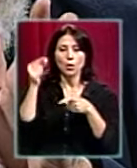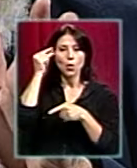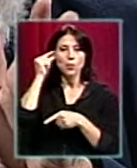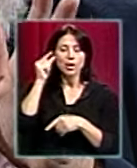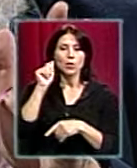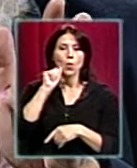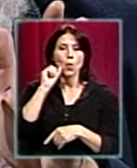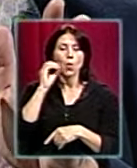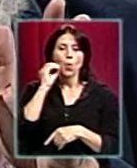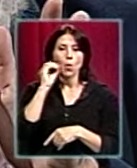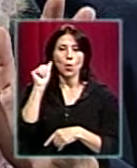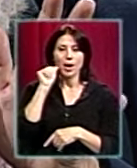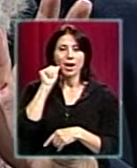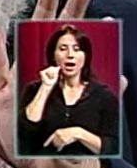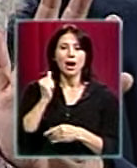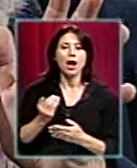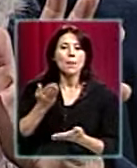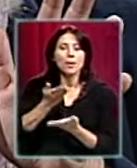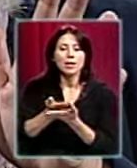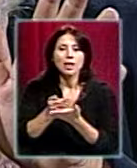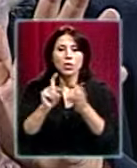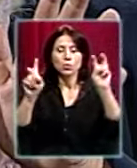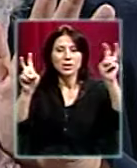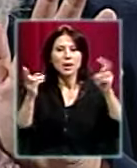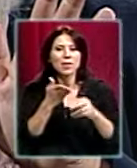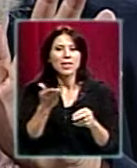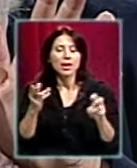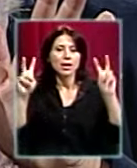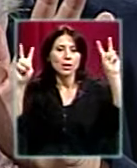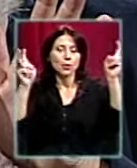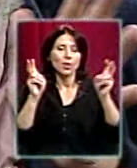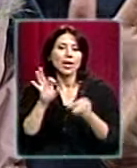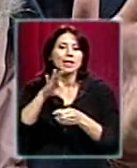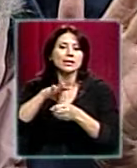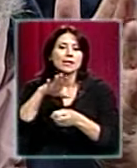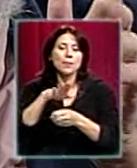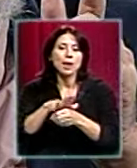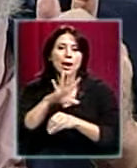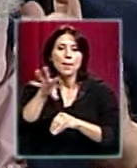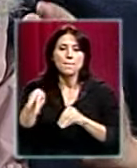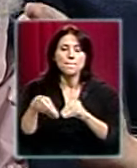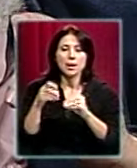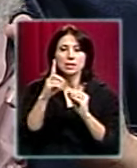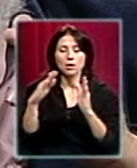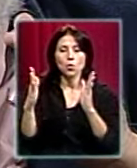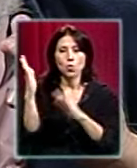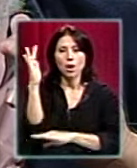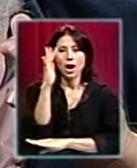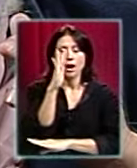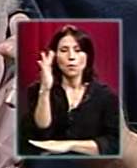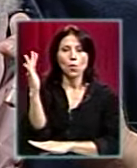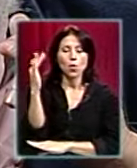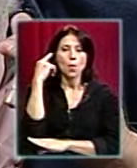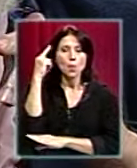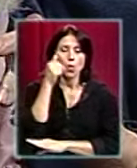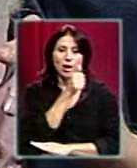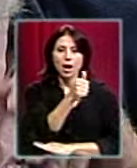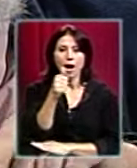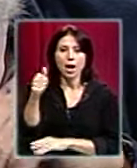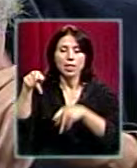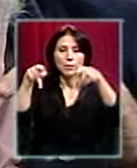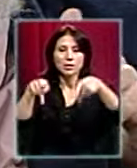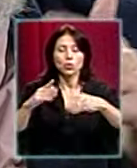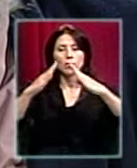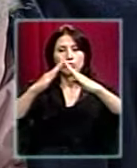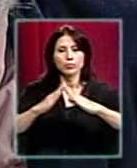un tema de sembrar más de un árbol por habitante del país, y